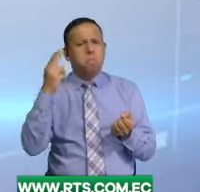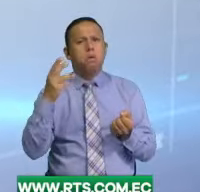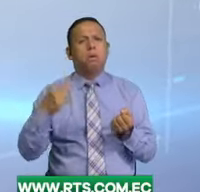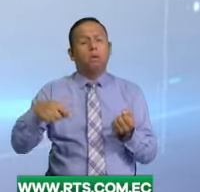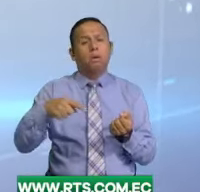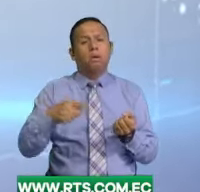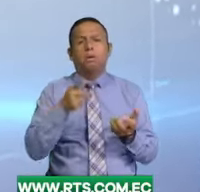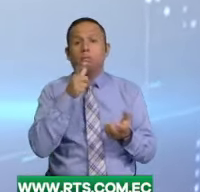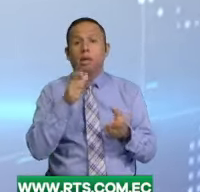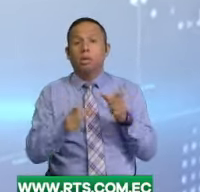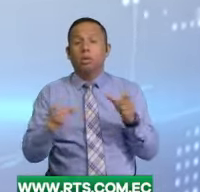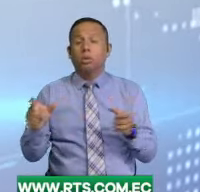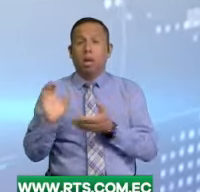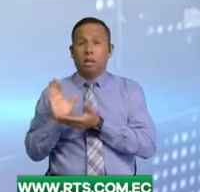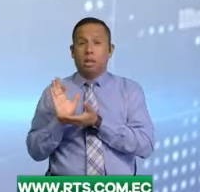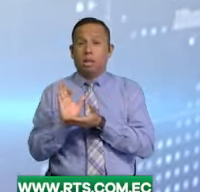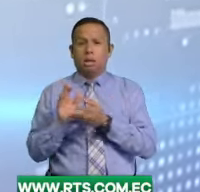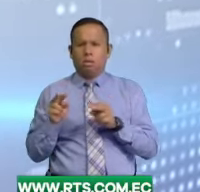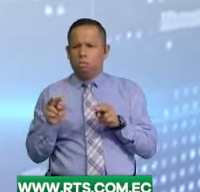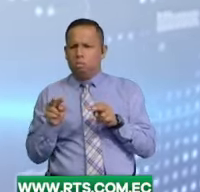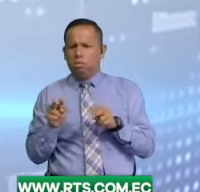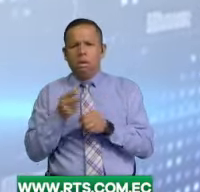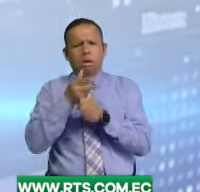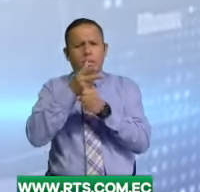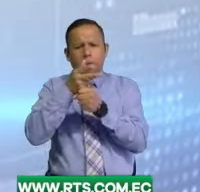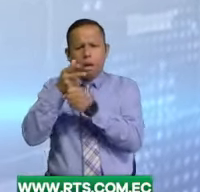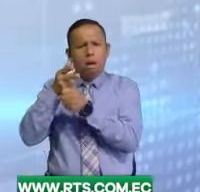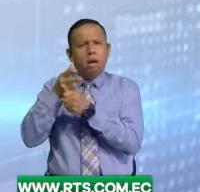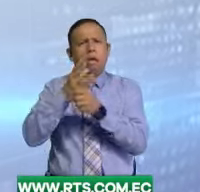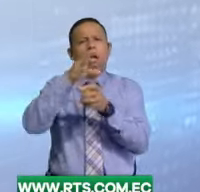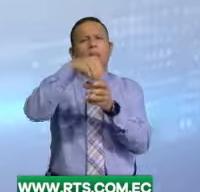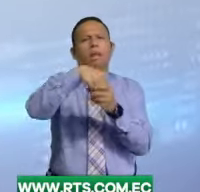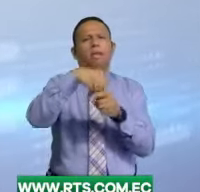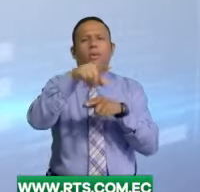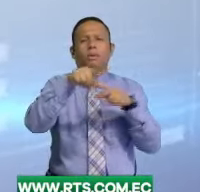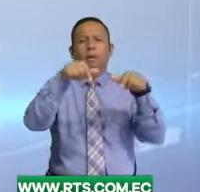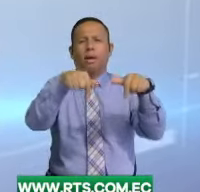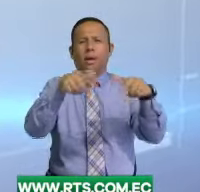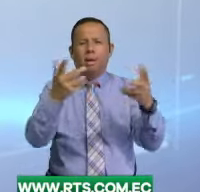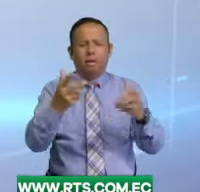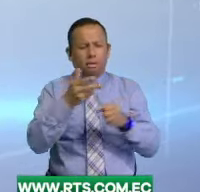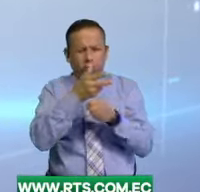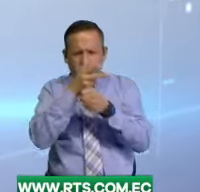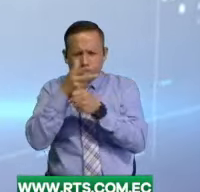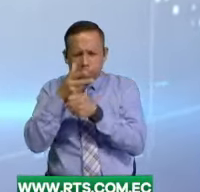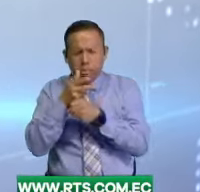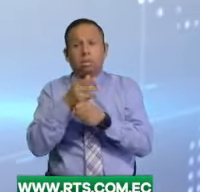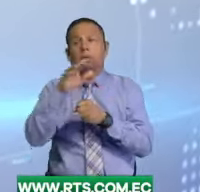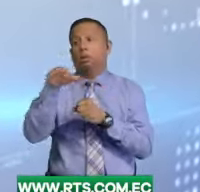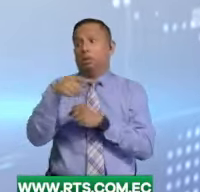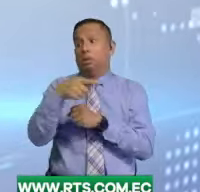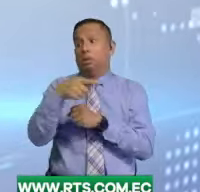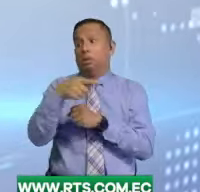Los testigos se acercaron y grabaron los instantes de pánico dentro del local comercial. Es que estaban sacando plata y le querían robar al